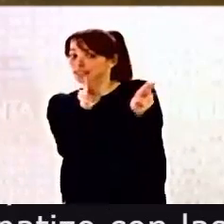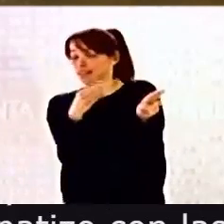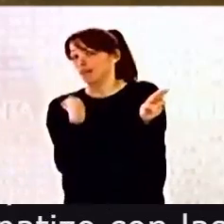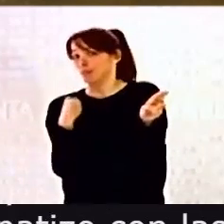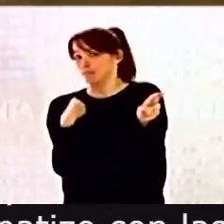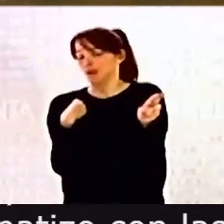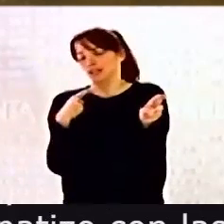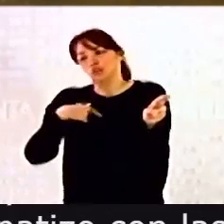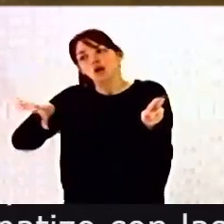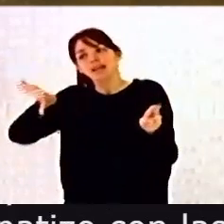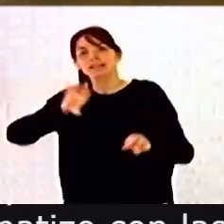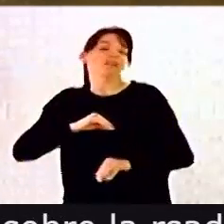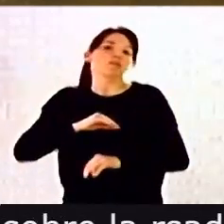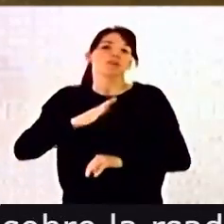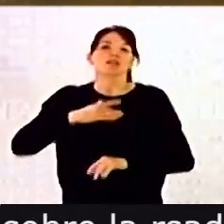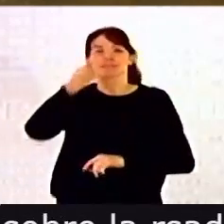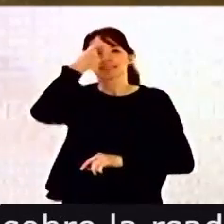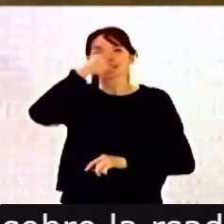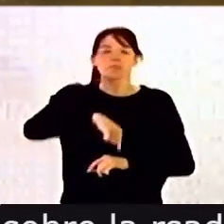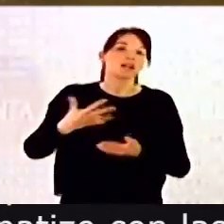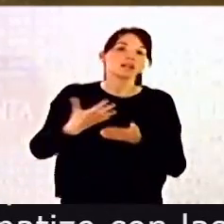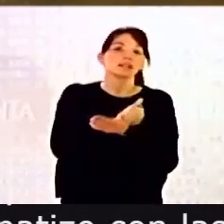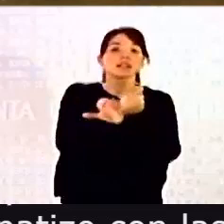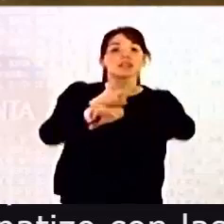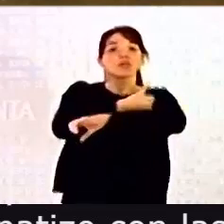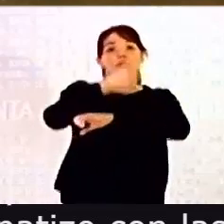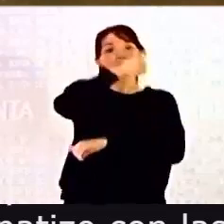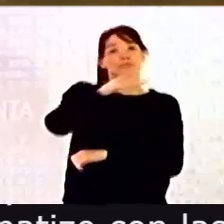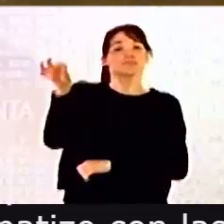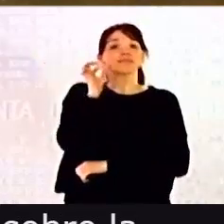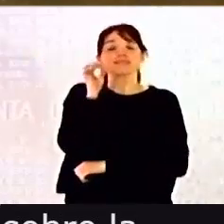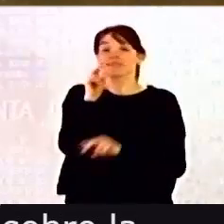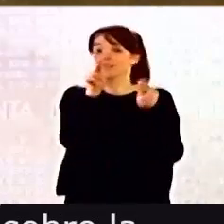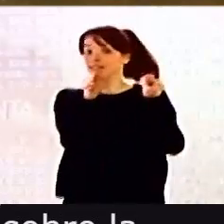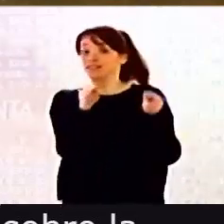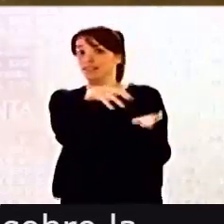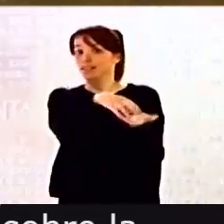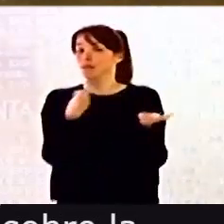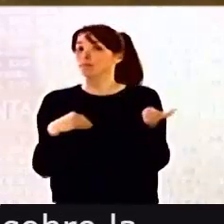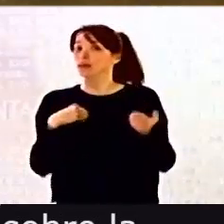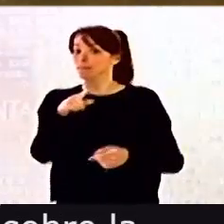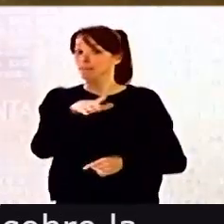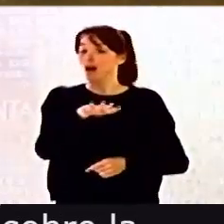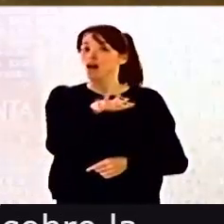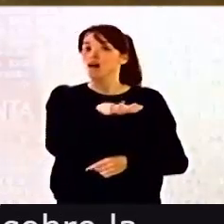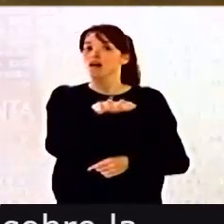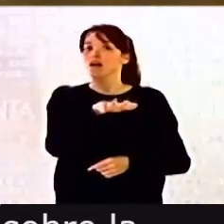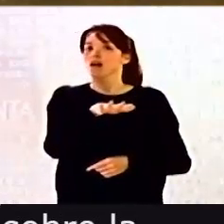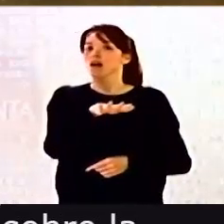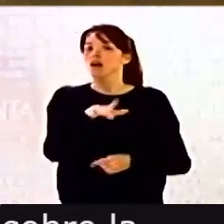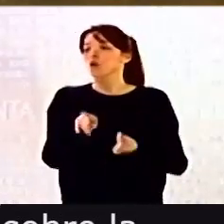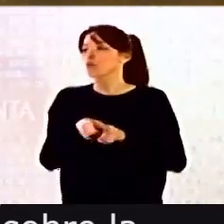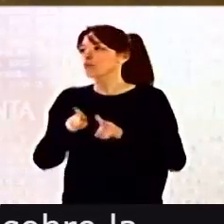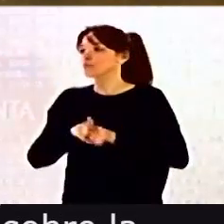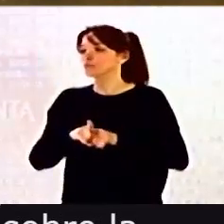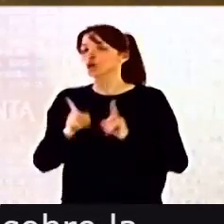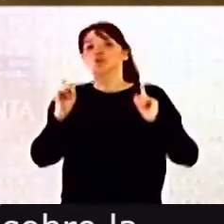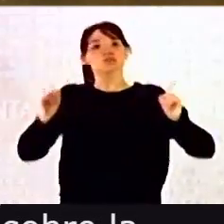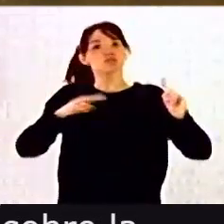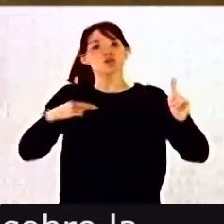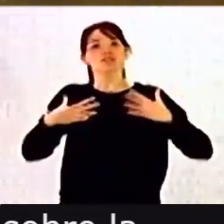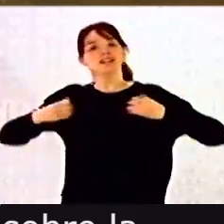sepan todos los extremeños y todas las extremeñas que esa residencia no es que se encuentre intervenida sanitariamente,